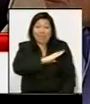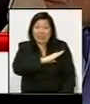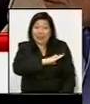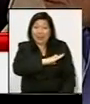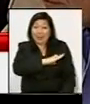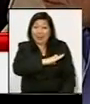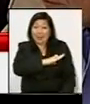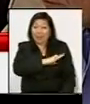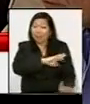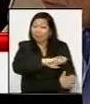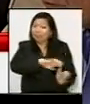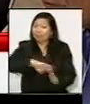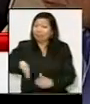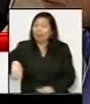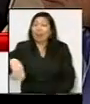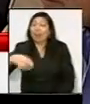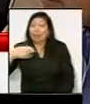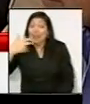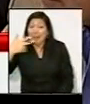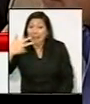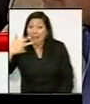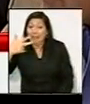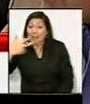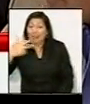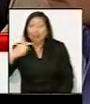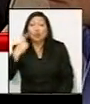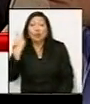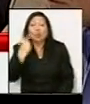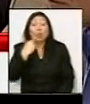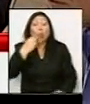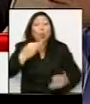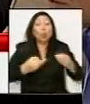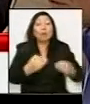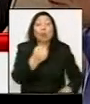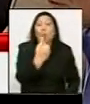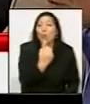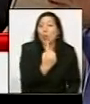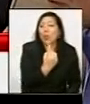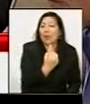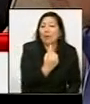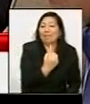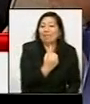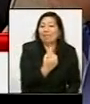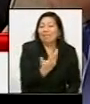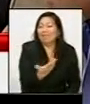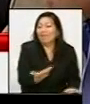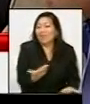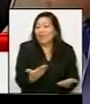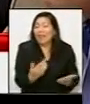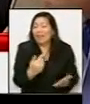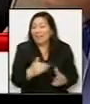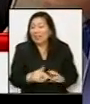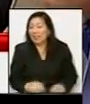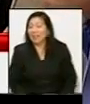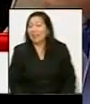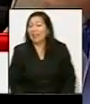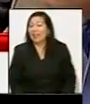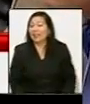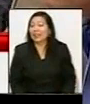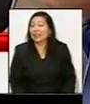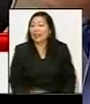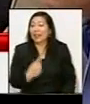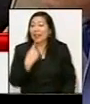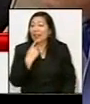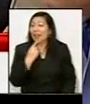desechó tres y solamente fórmula acusación por uno y después por ese tema fue absuelto entonces